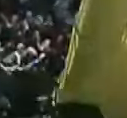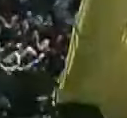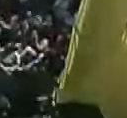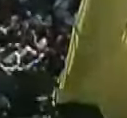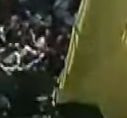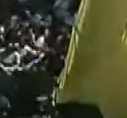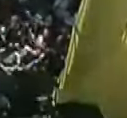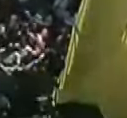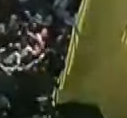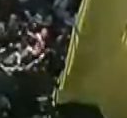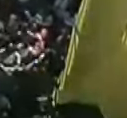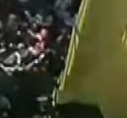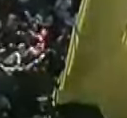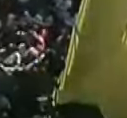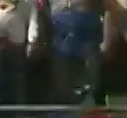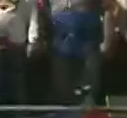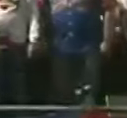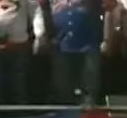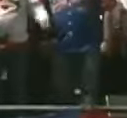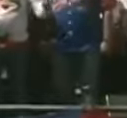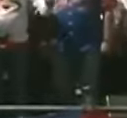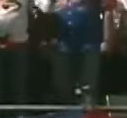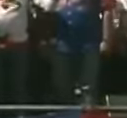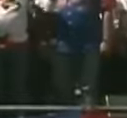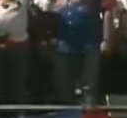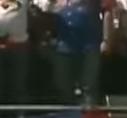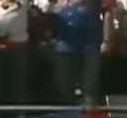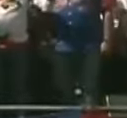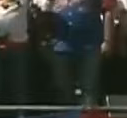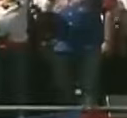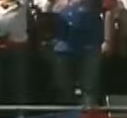guaira a los educadores